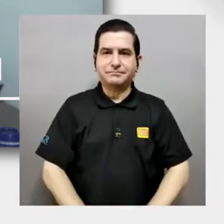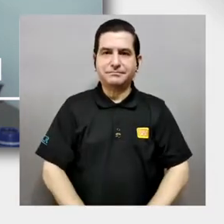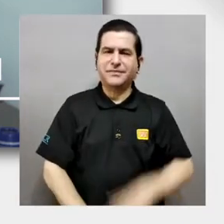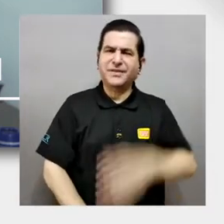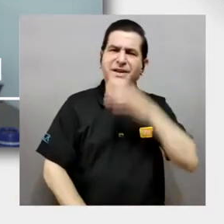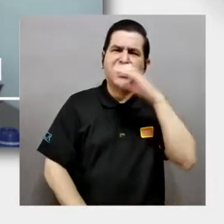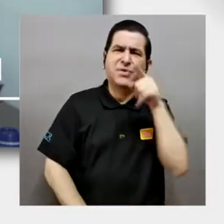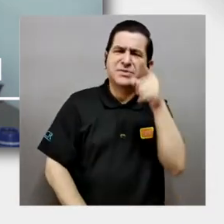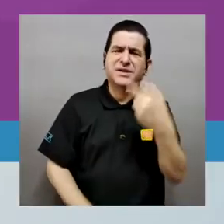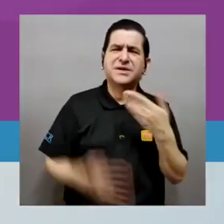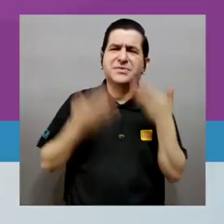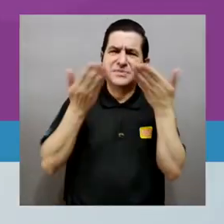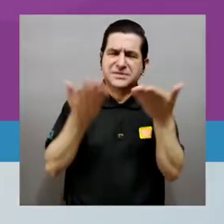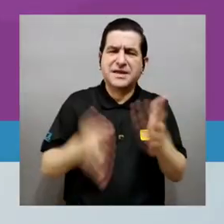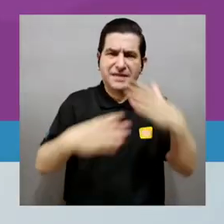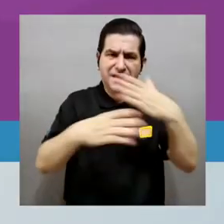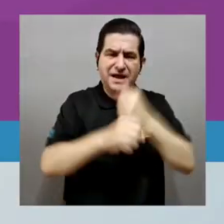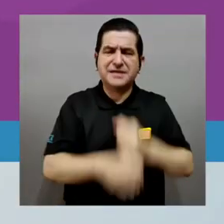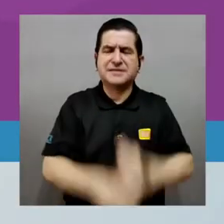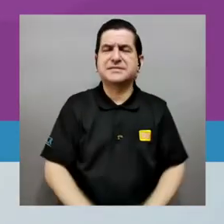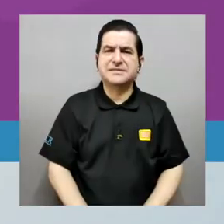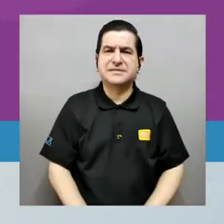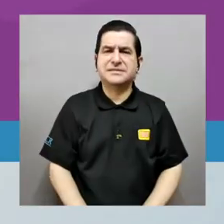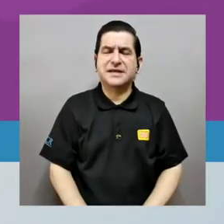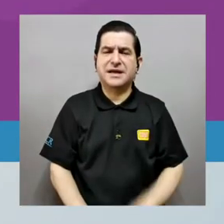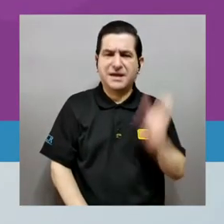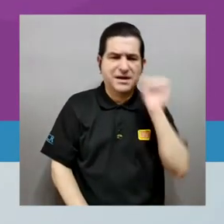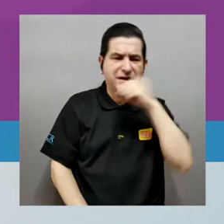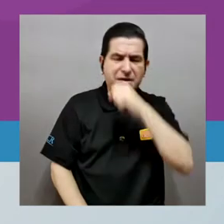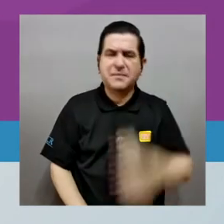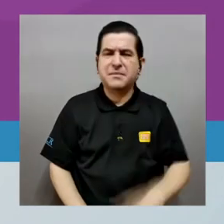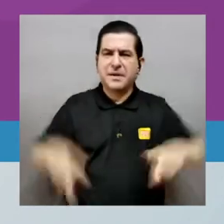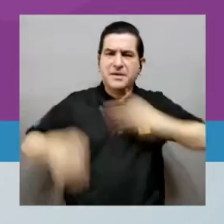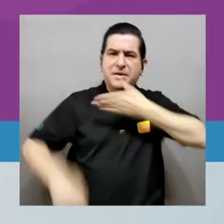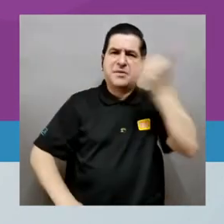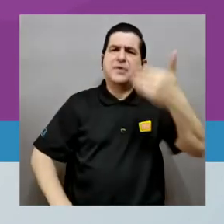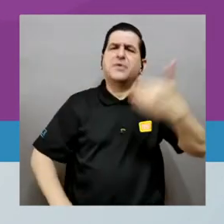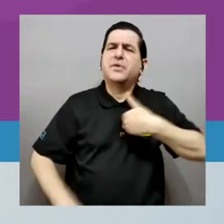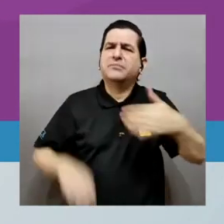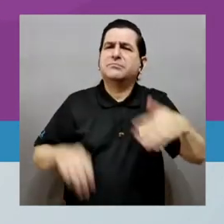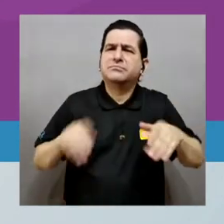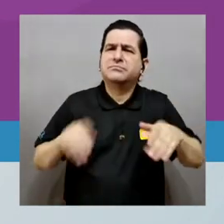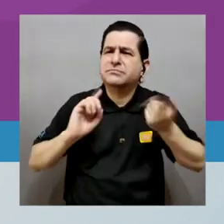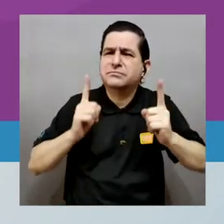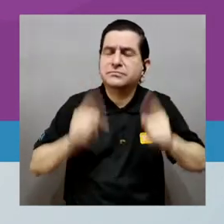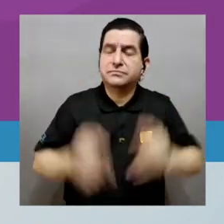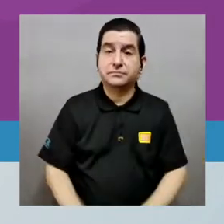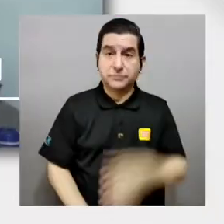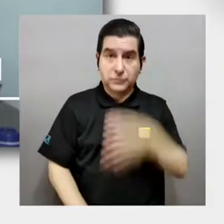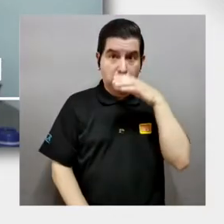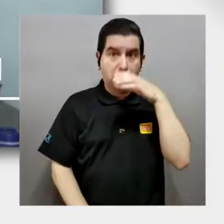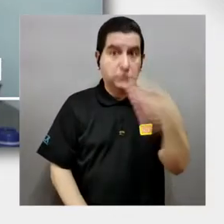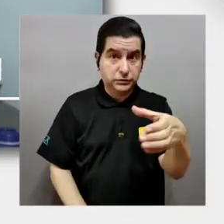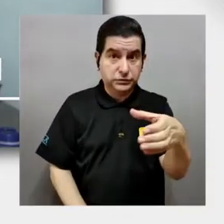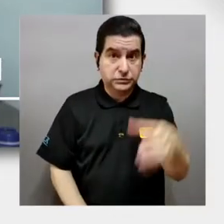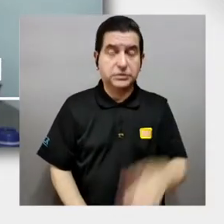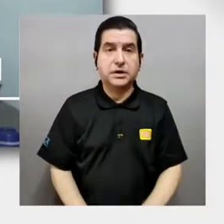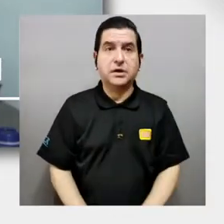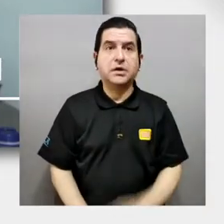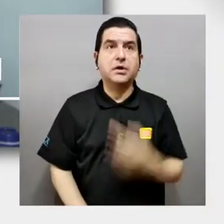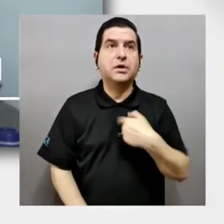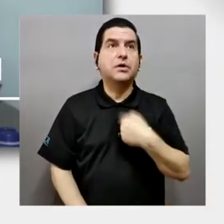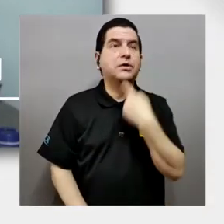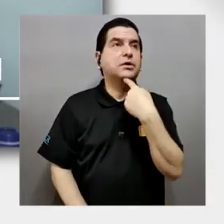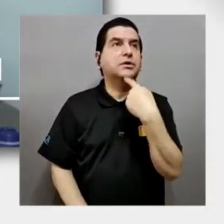verduras. ¿Qué consejo recomienda de lo que se hace en República China para vivir mejor?